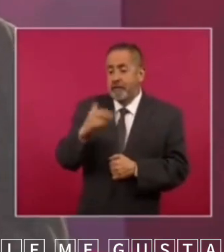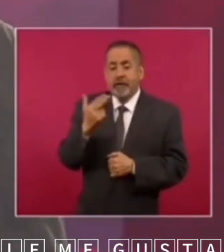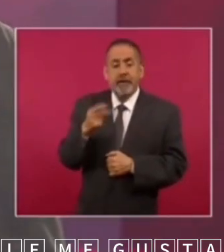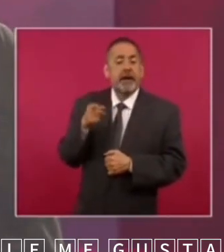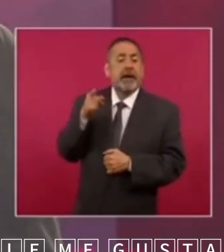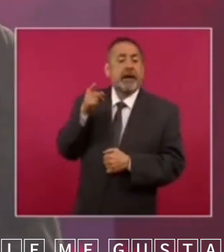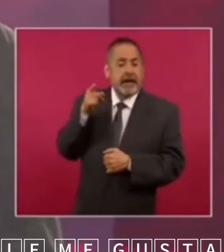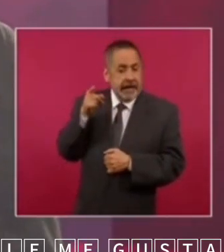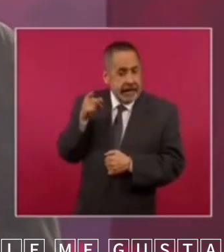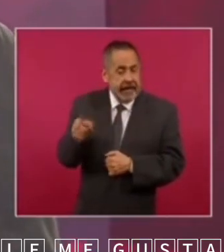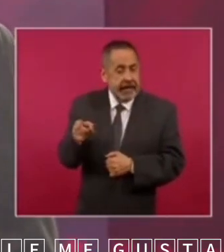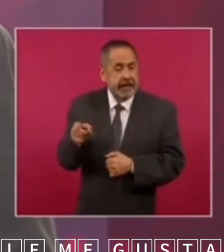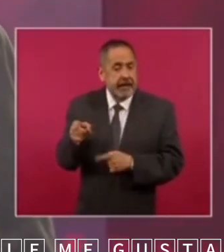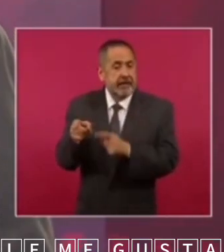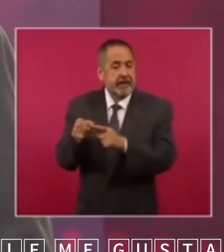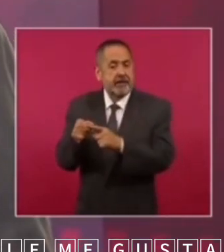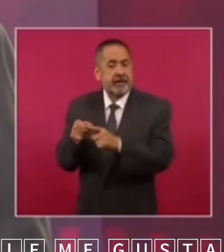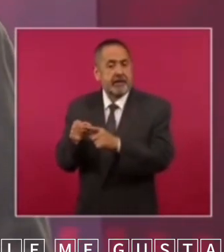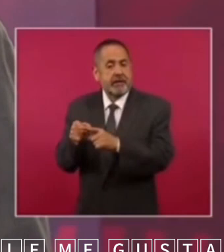con